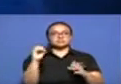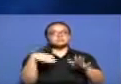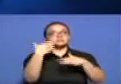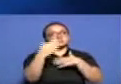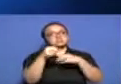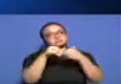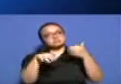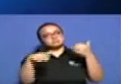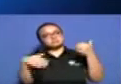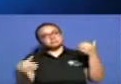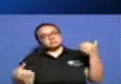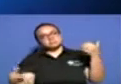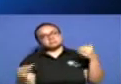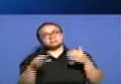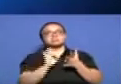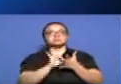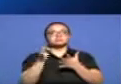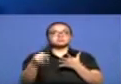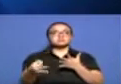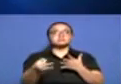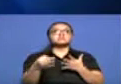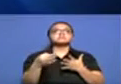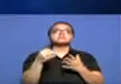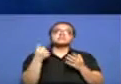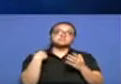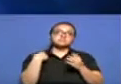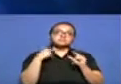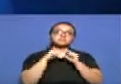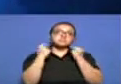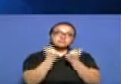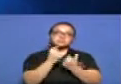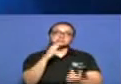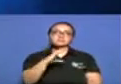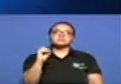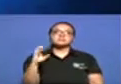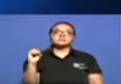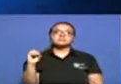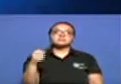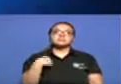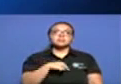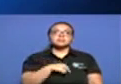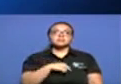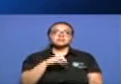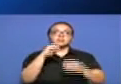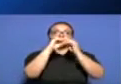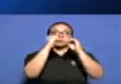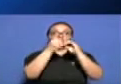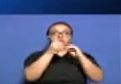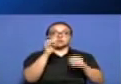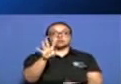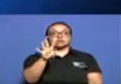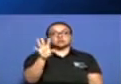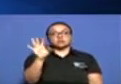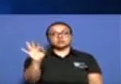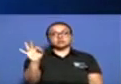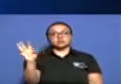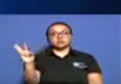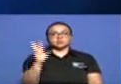cada provincia tiene un grupo numerable de cooperativas, ¿no? Pero vamos a estar trabajando con este número de 496 en todo el